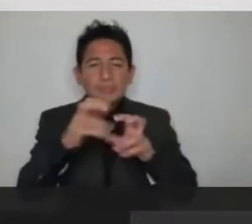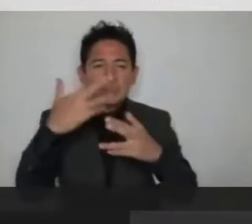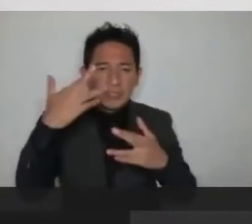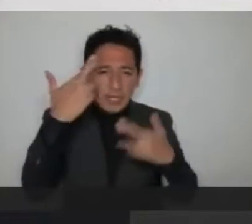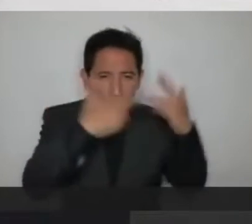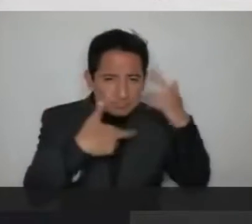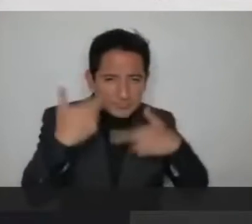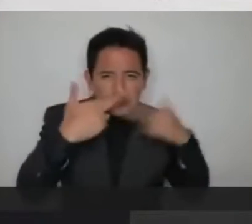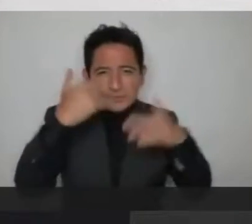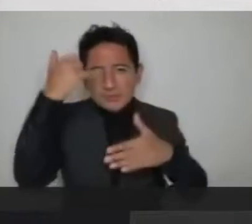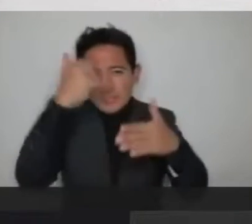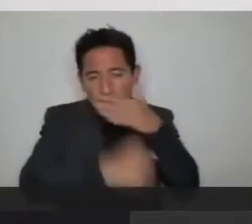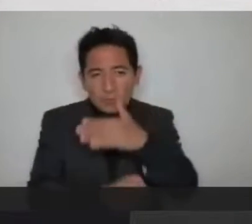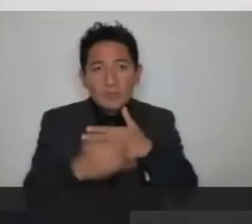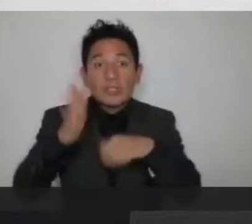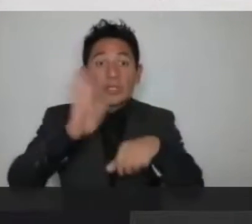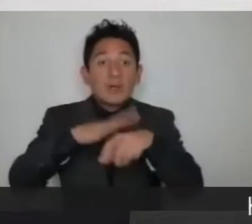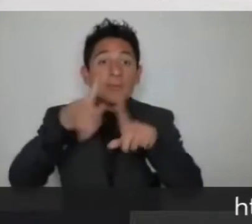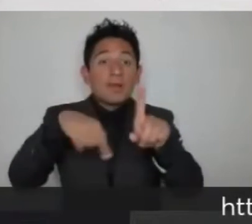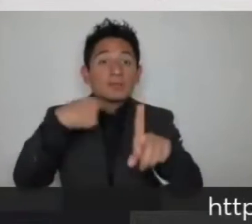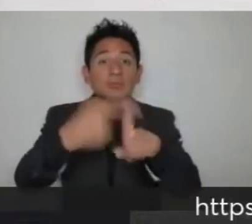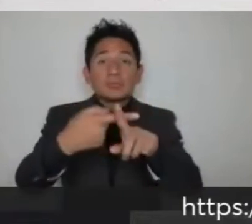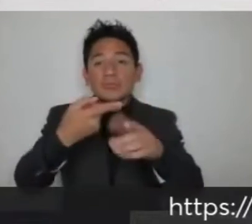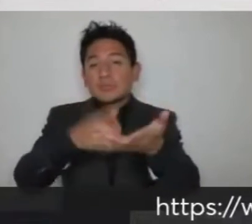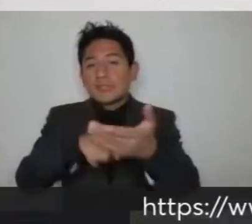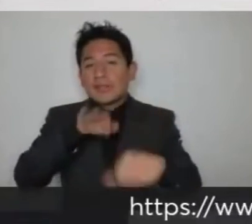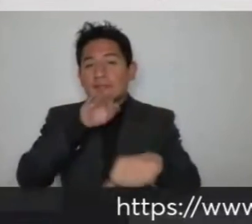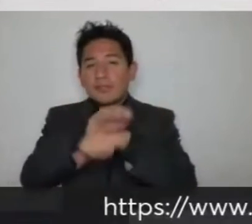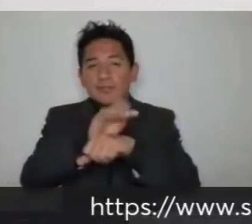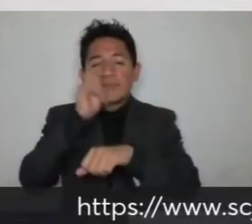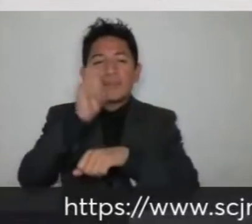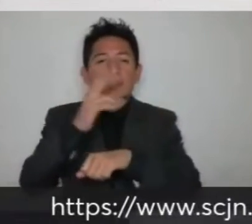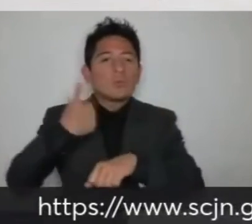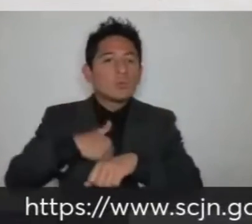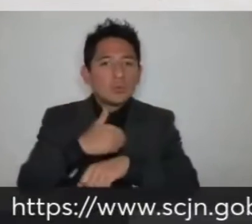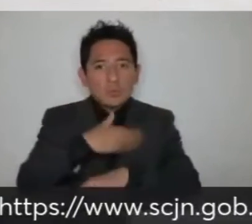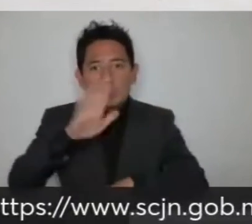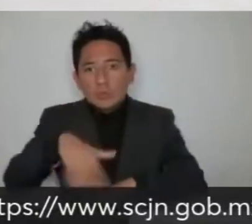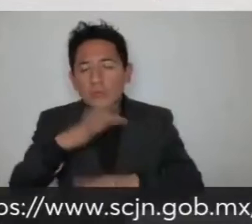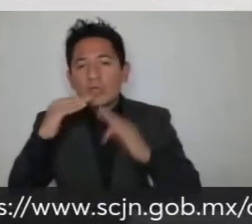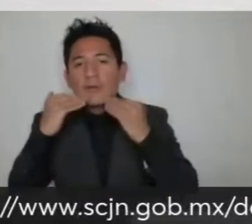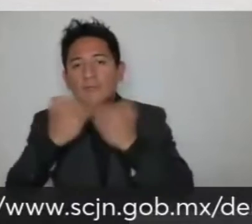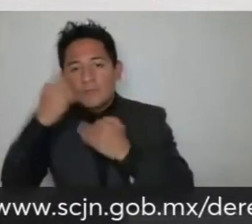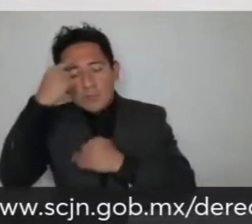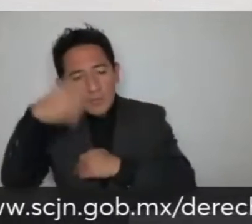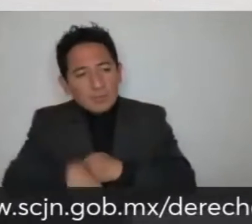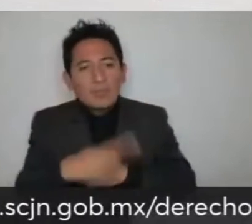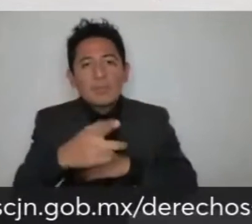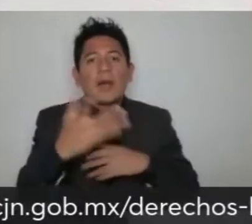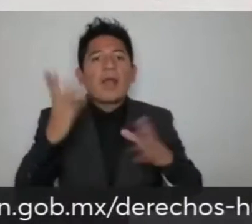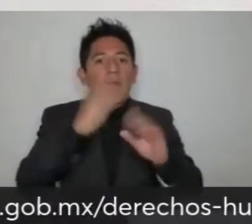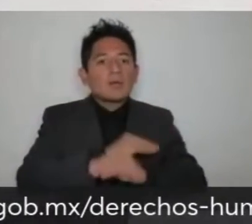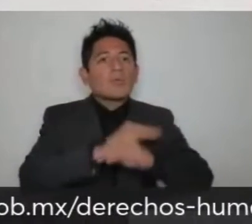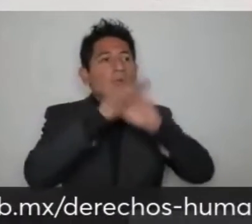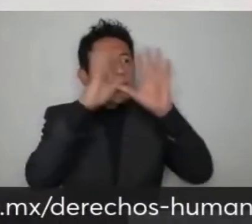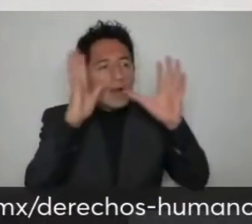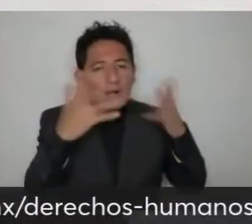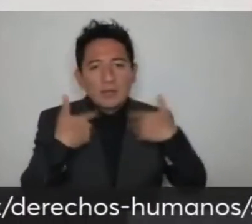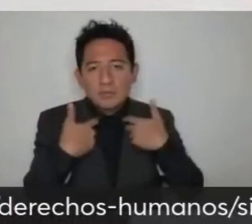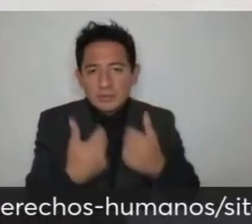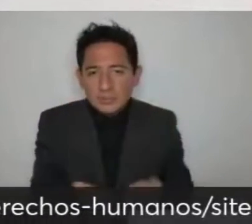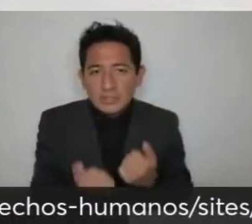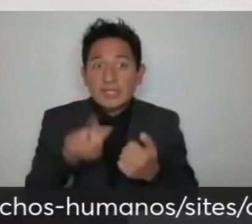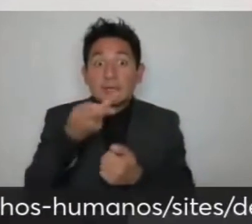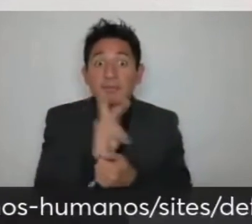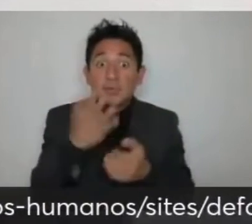parte positiva de la defensa es que siempre podemos Buscar cómo cuestionar y generar nuevas rutas eh pero sobre todo también ver todo lo que se ha avanzado